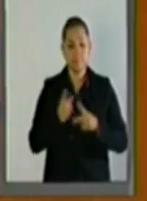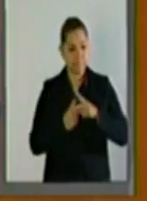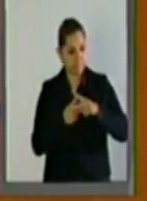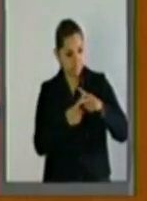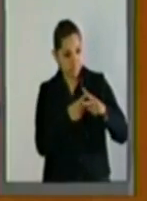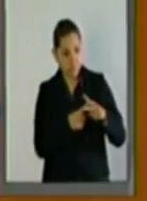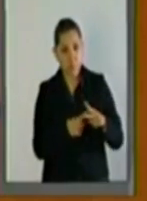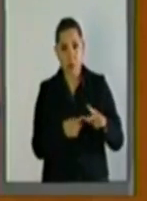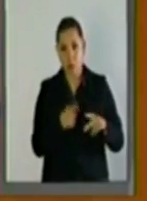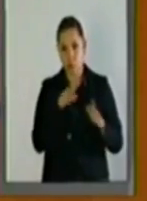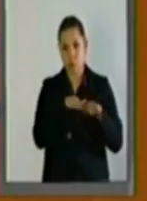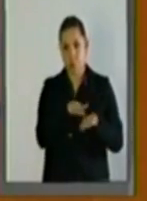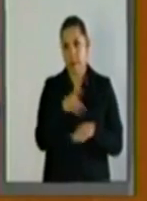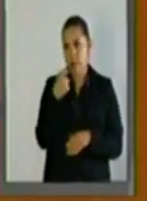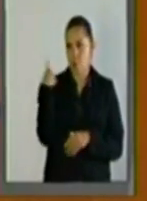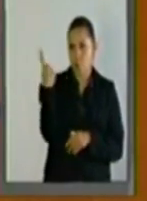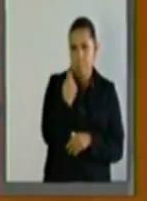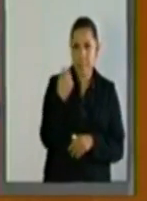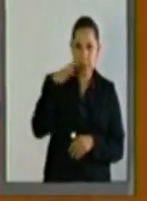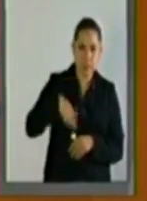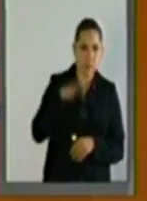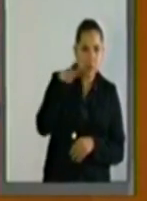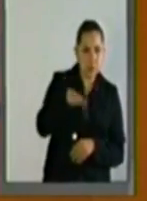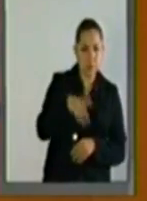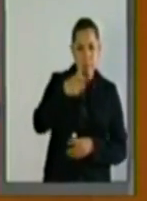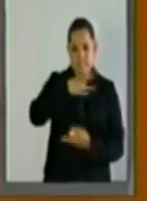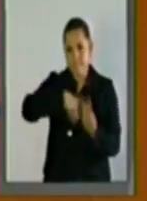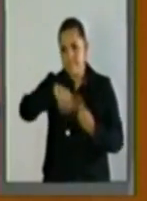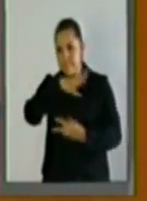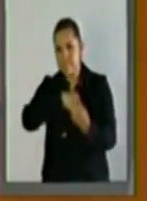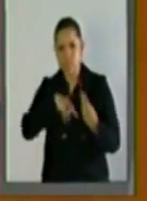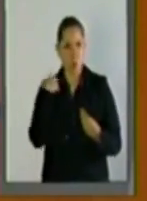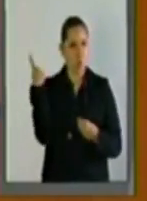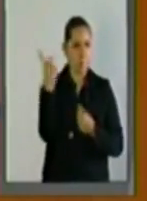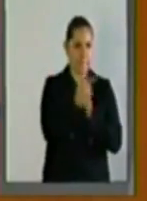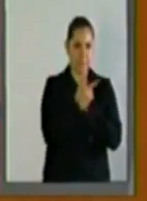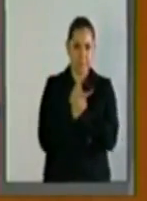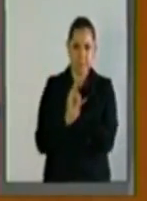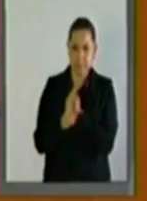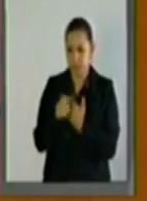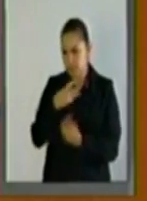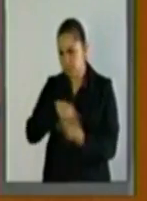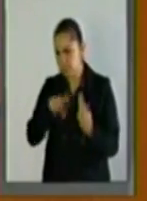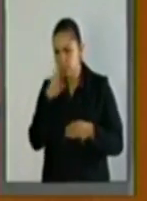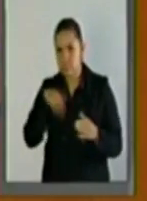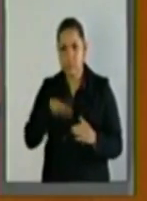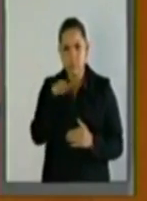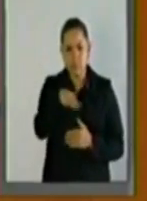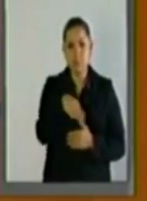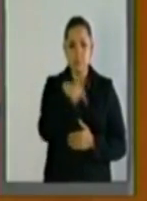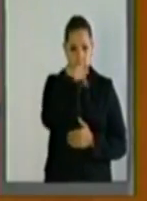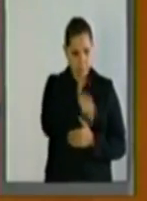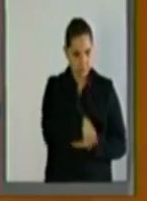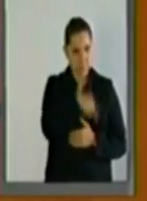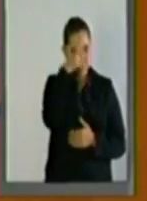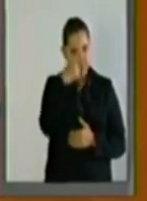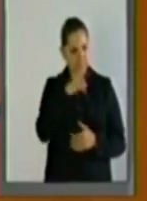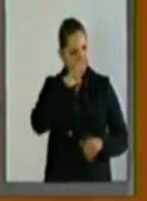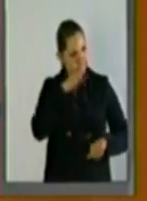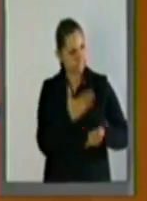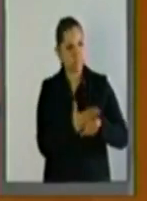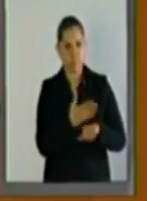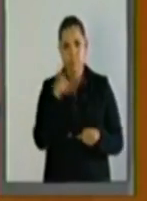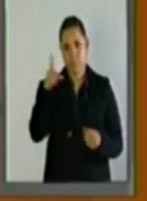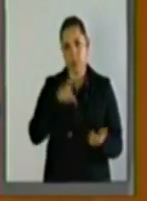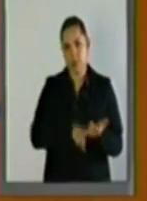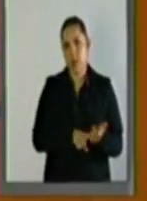económica y del entorno internacional que vivimos todos, y que aquí con una gran responsabilidad del gobierno de Enrique